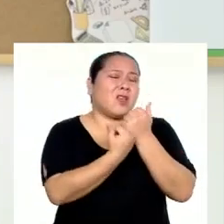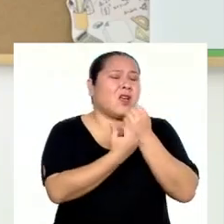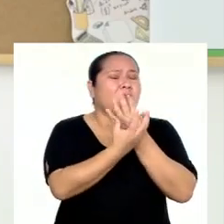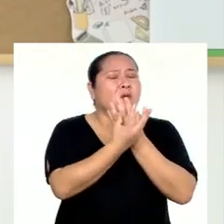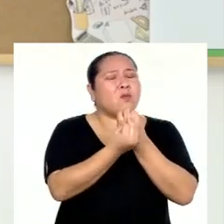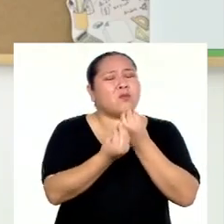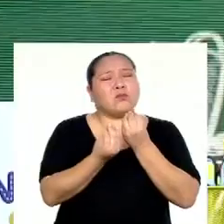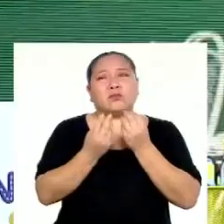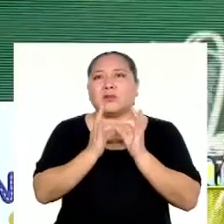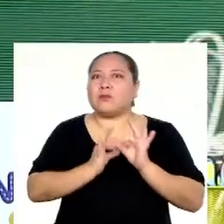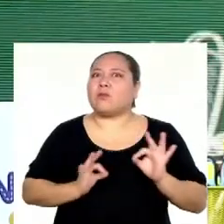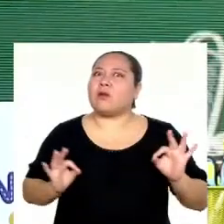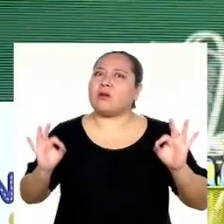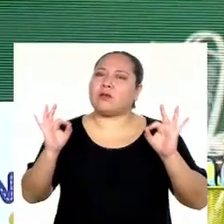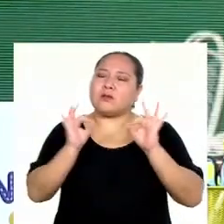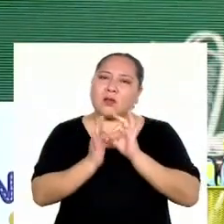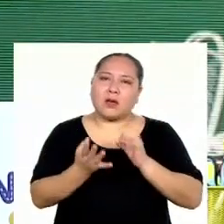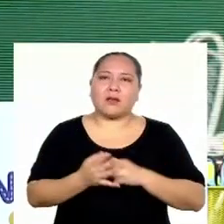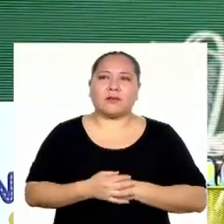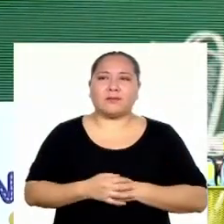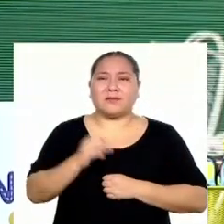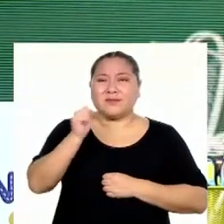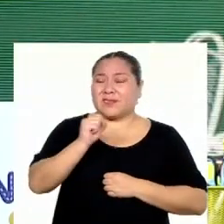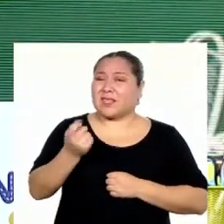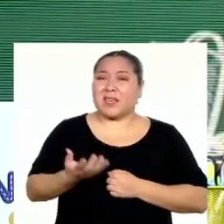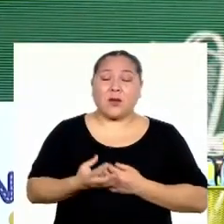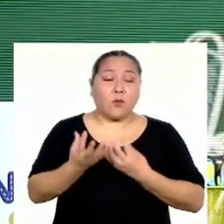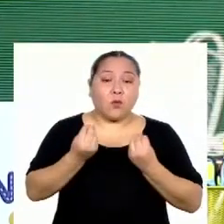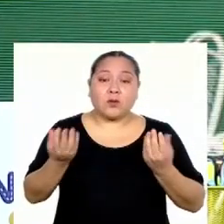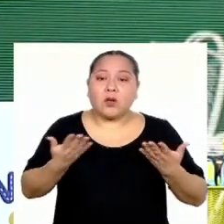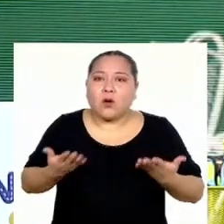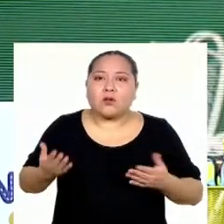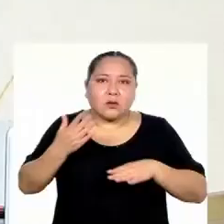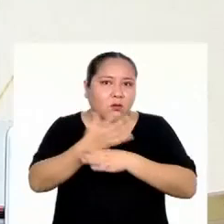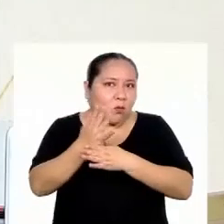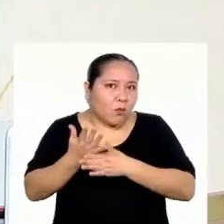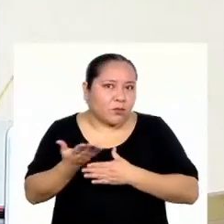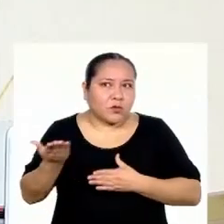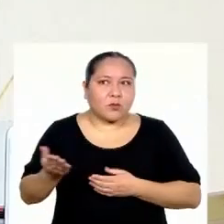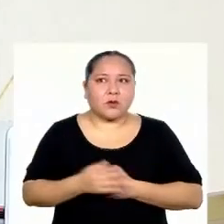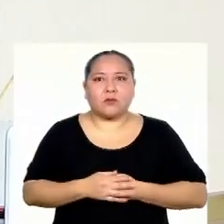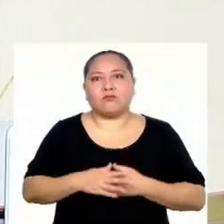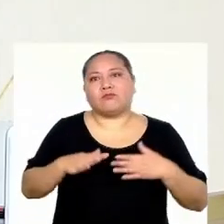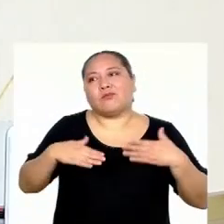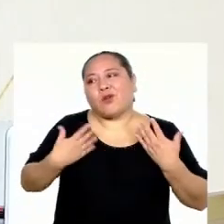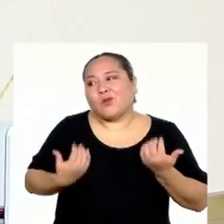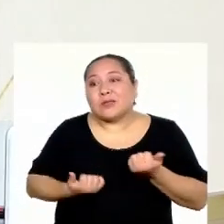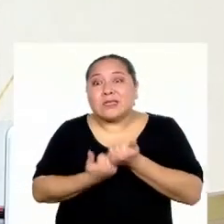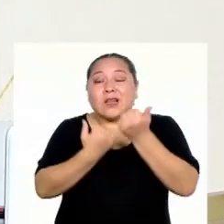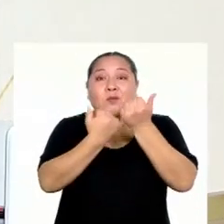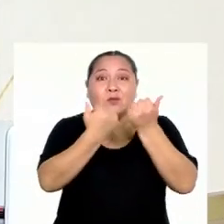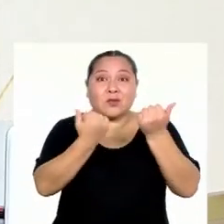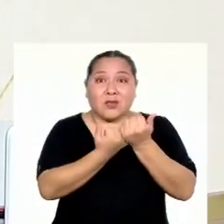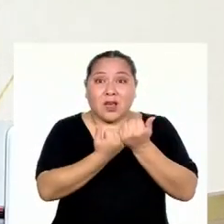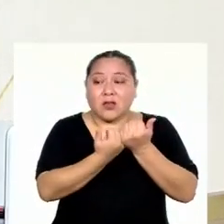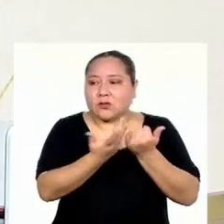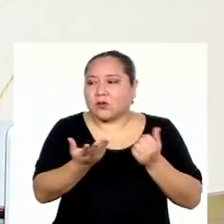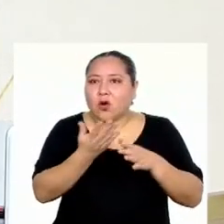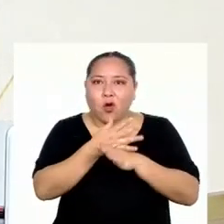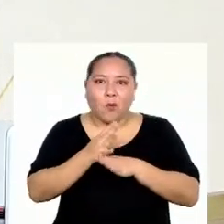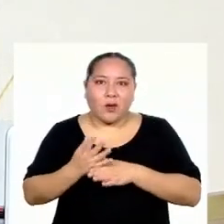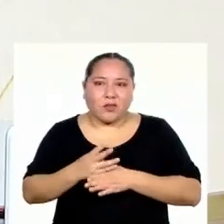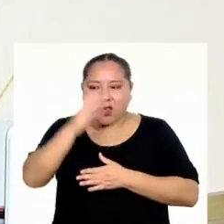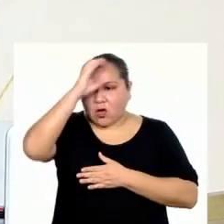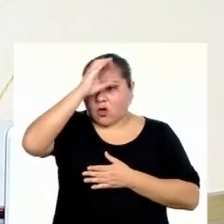en estos tiempos. Así es, hay muchas cosas que podemos compartir. Podemos ser solidarias y solidarios compartiendo